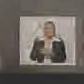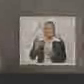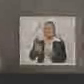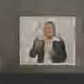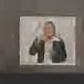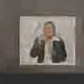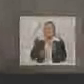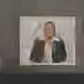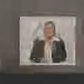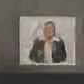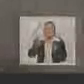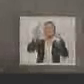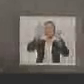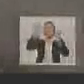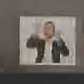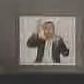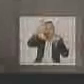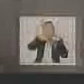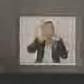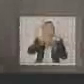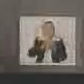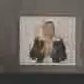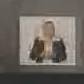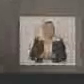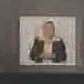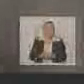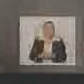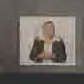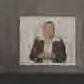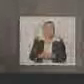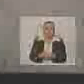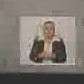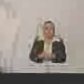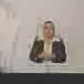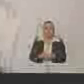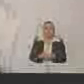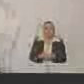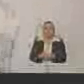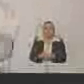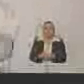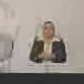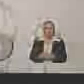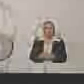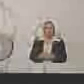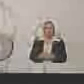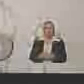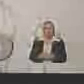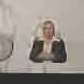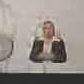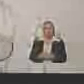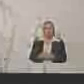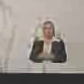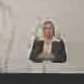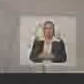Y Elías Israel Talavera Ruiz, candidato del partido Encuentro Social. Gracias, buenas tardes.